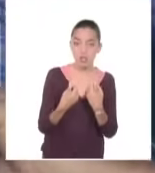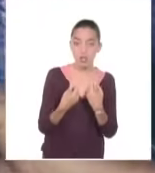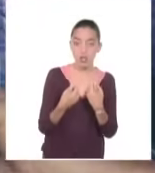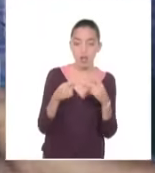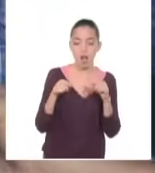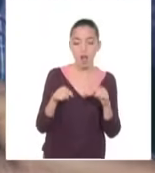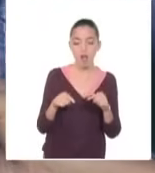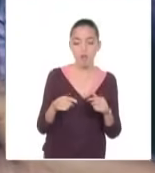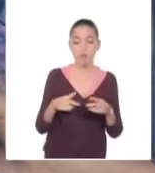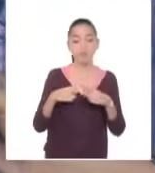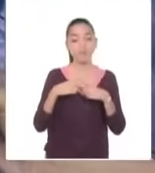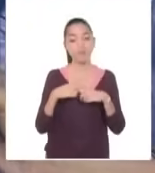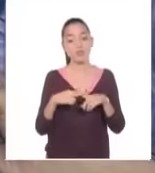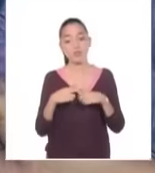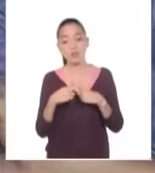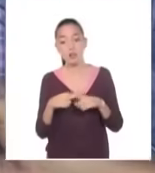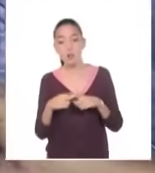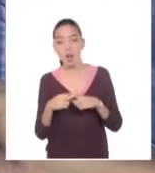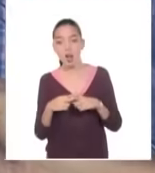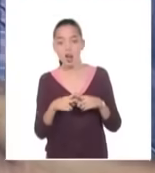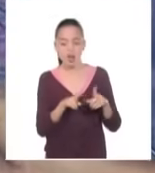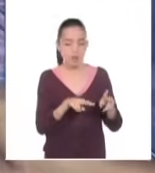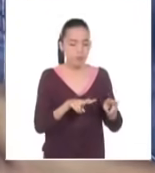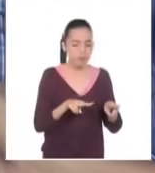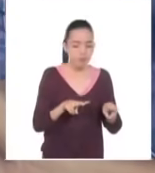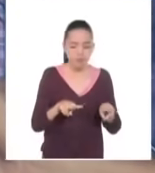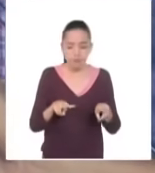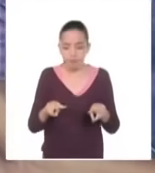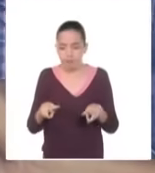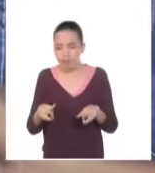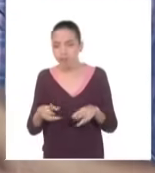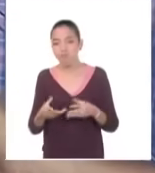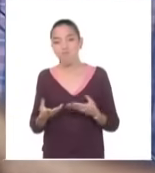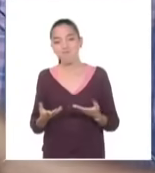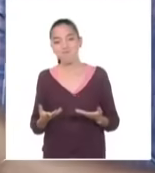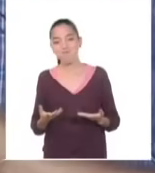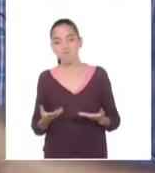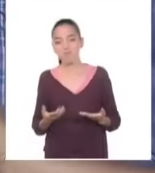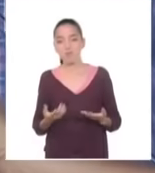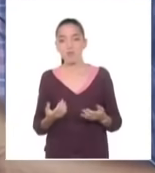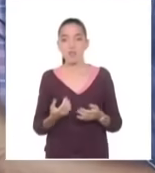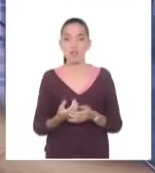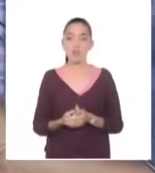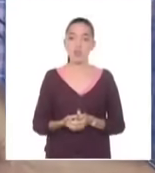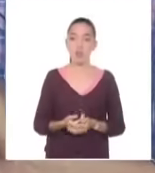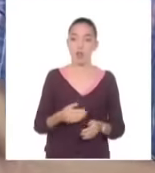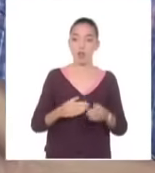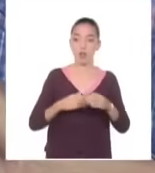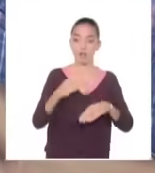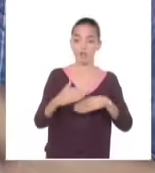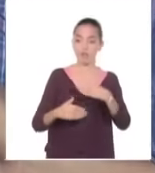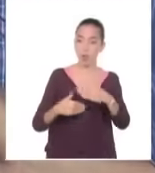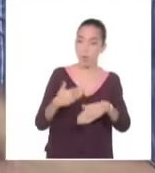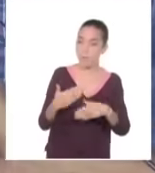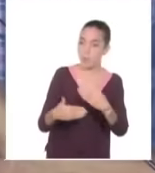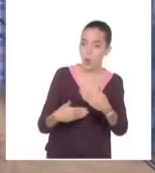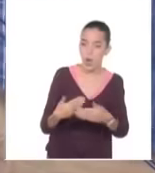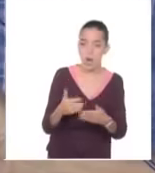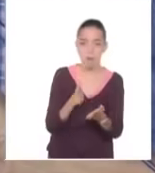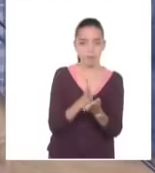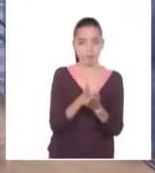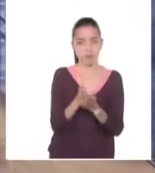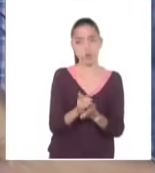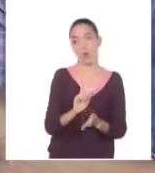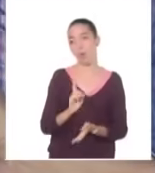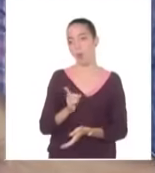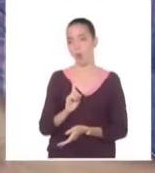una reparación y no atender esas cosas y seguir con el riesgo. Todas las salidas anteriores, que fueron por ponchadura de caldera, por tema